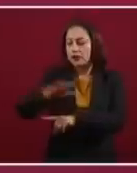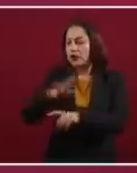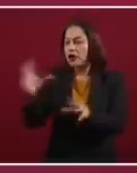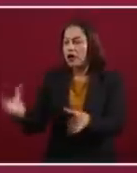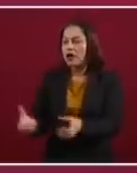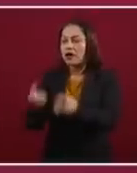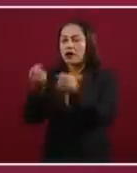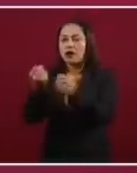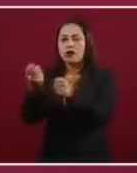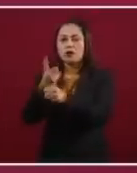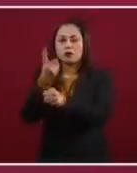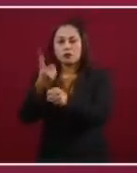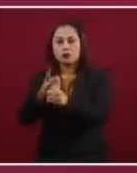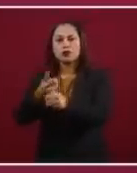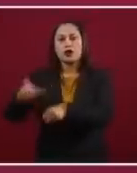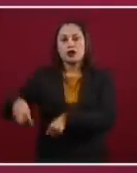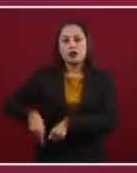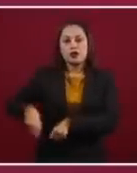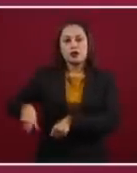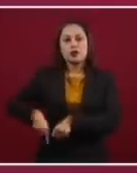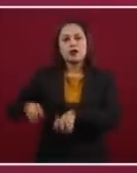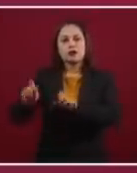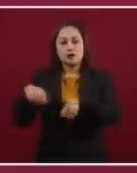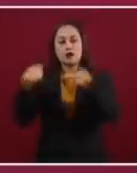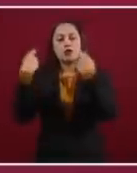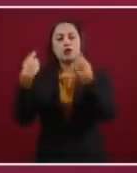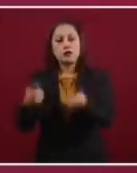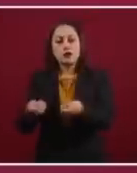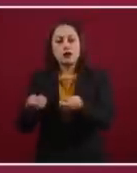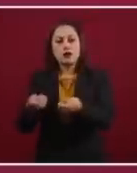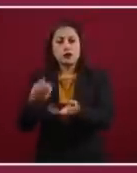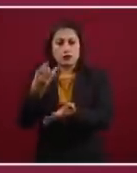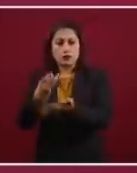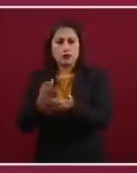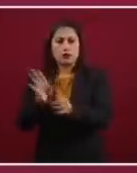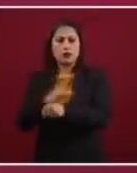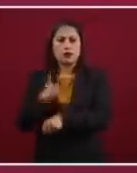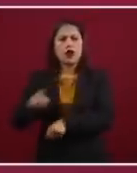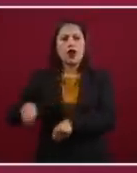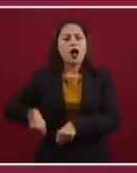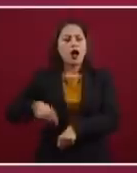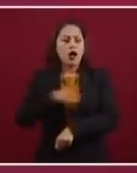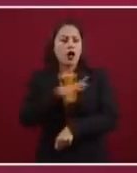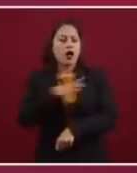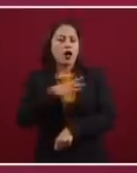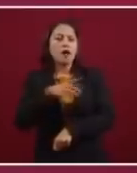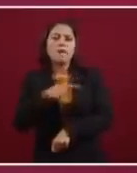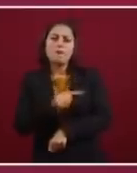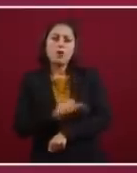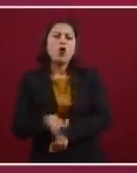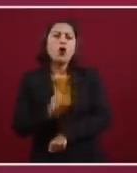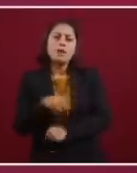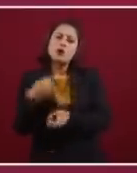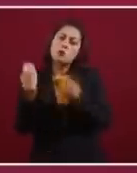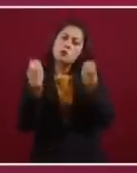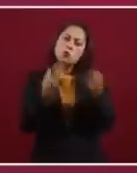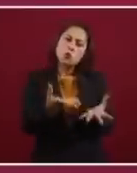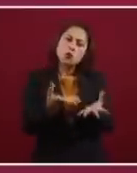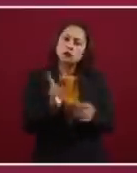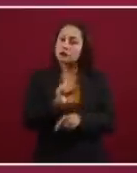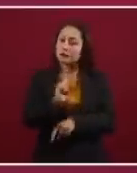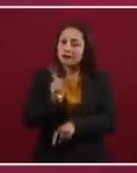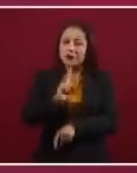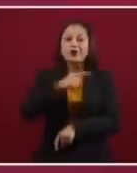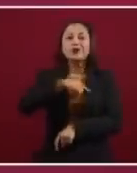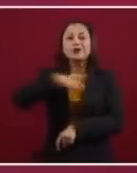que da el gobierno no por una gracia o por una dádiva porque es nuestra obligación para eso funcionan los